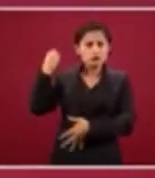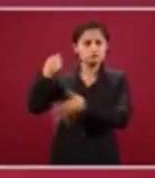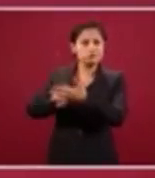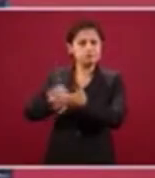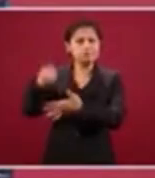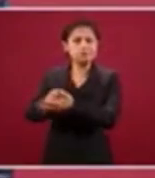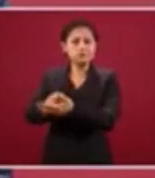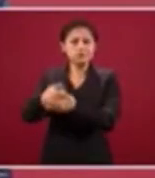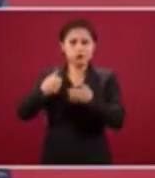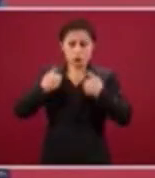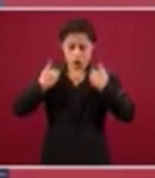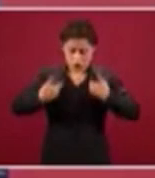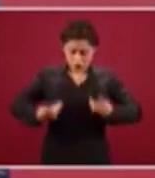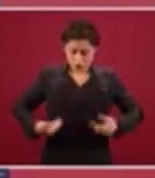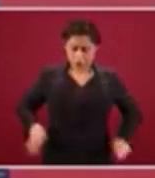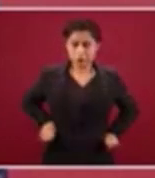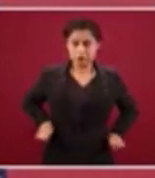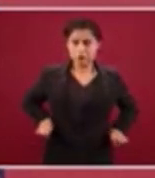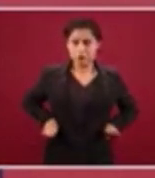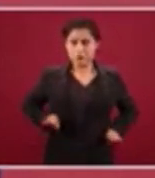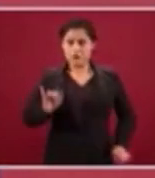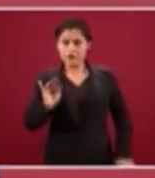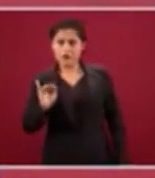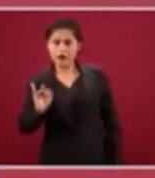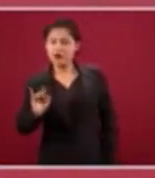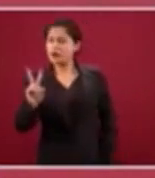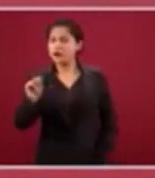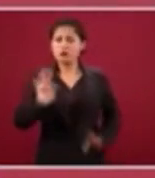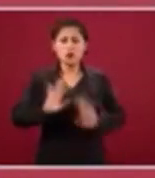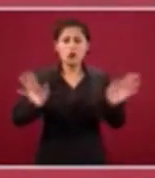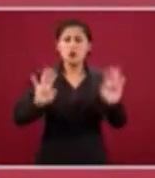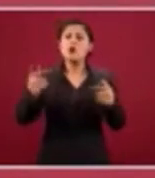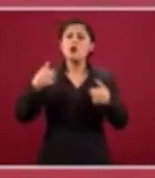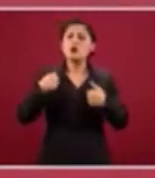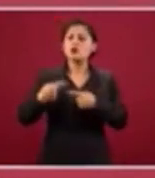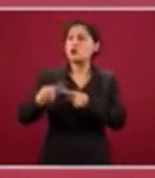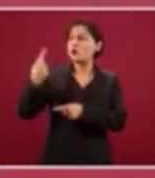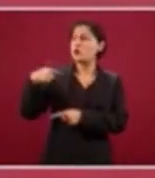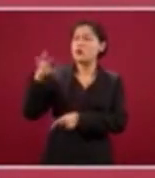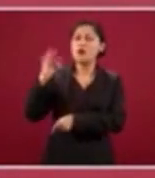Yo llevo más de 40 años luchando por causas justas,